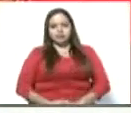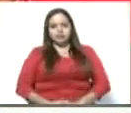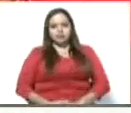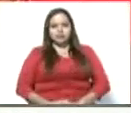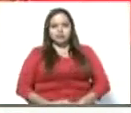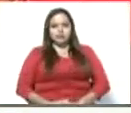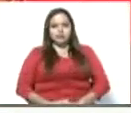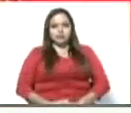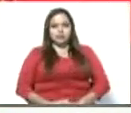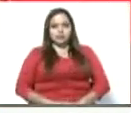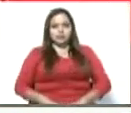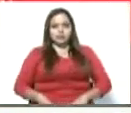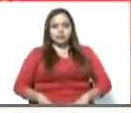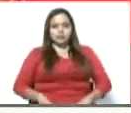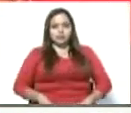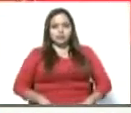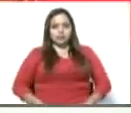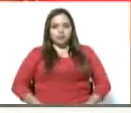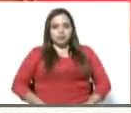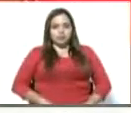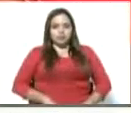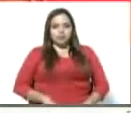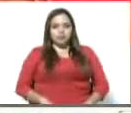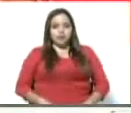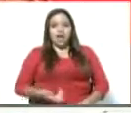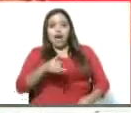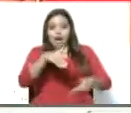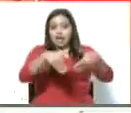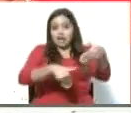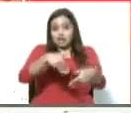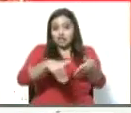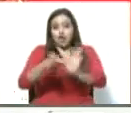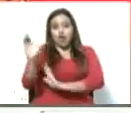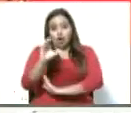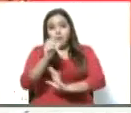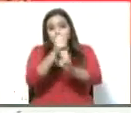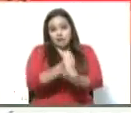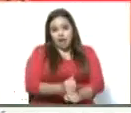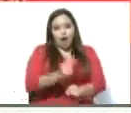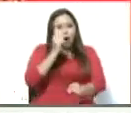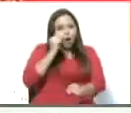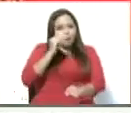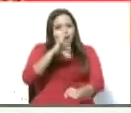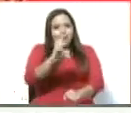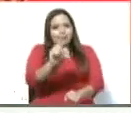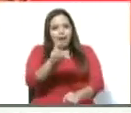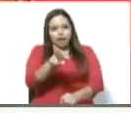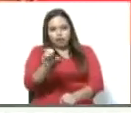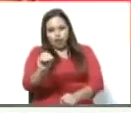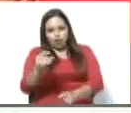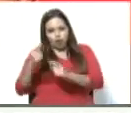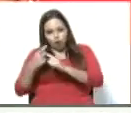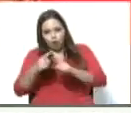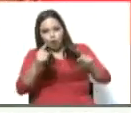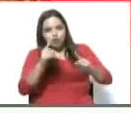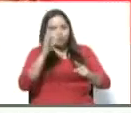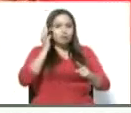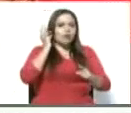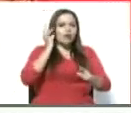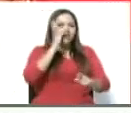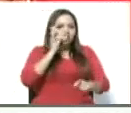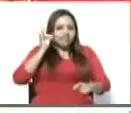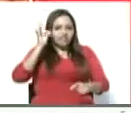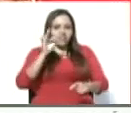Sucedió en las elecciones colombianas lo que se esperaba, que Gustavo Petro y Francia Márquez